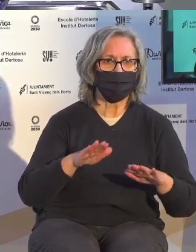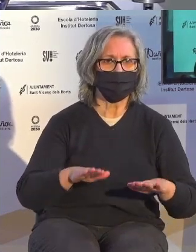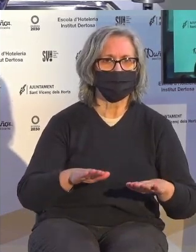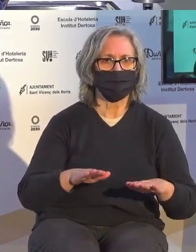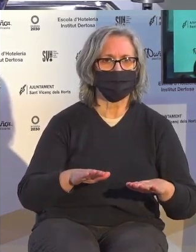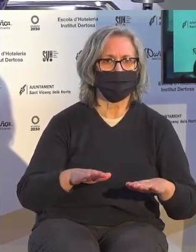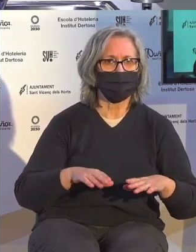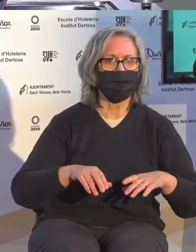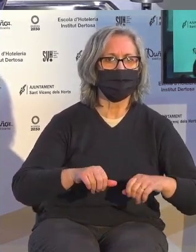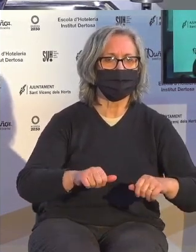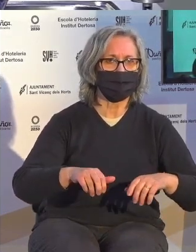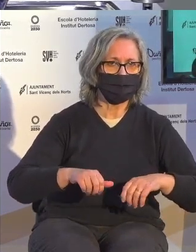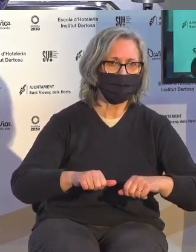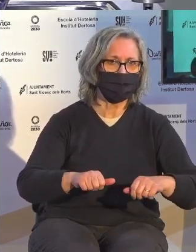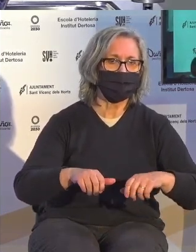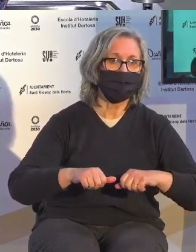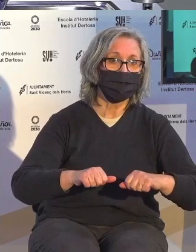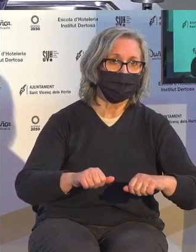merengue